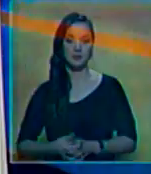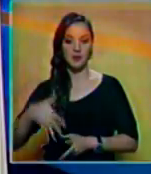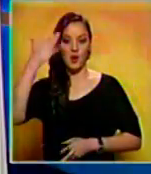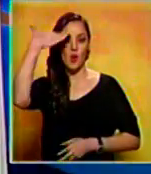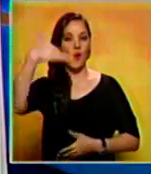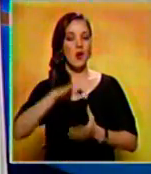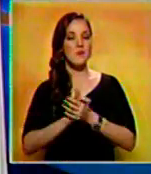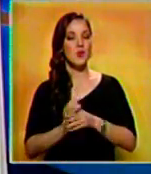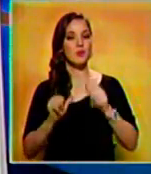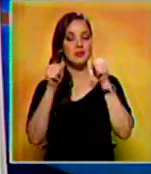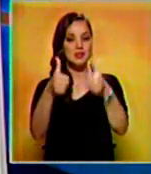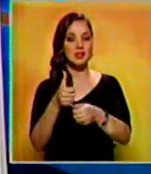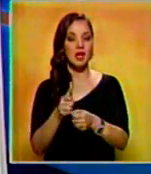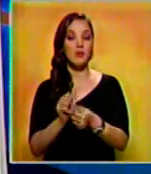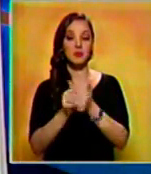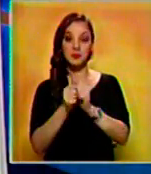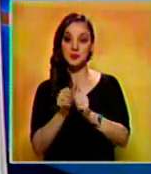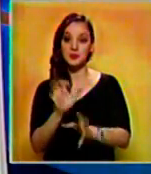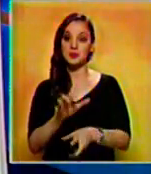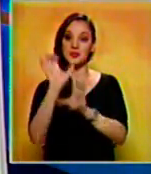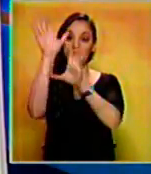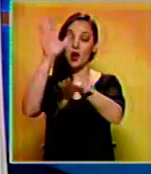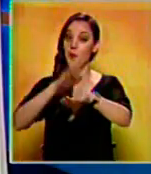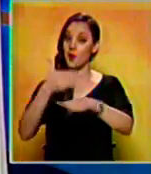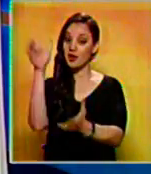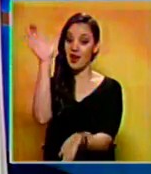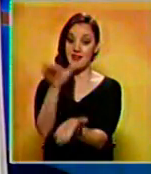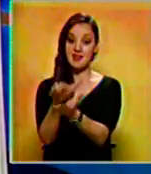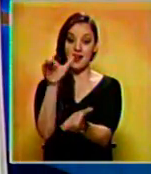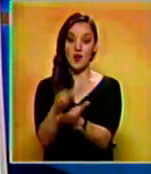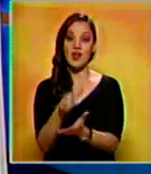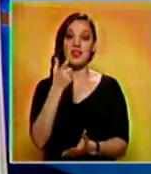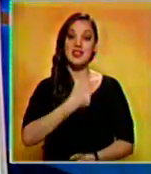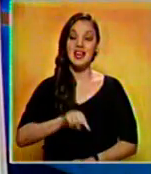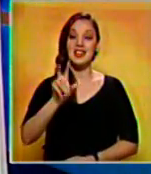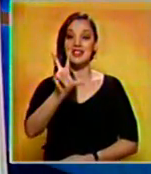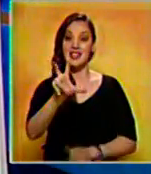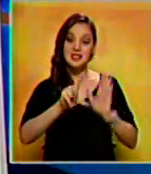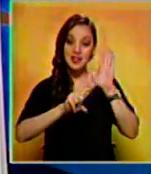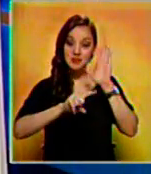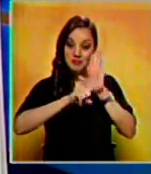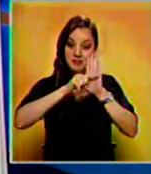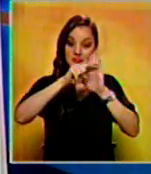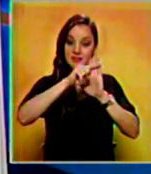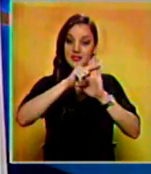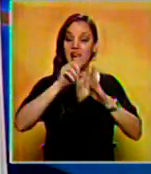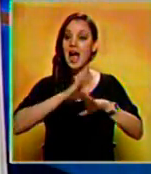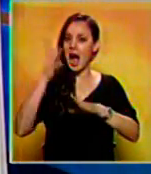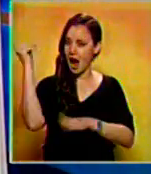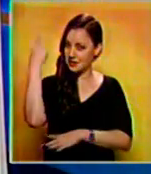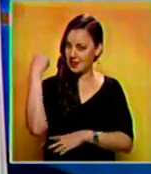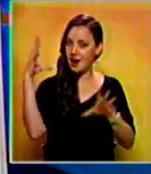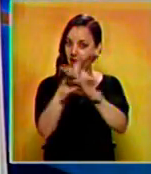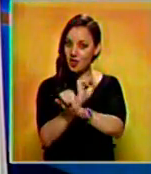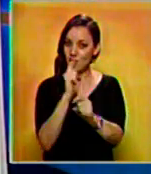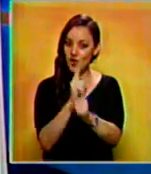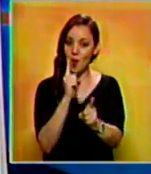Hola amigos, comenzamos los deportes con baloncesto porque Cocodrilos de Caracas tomó el tercer puesto de la clasificación en solitario tras vencer anoche a Panteras